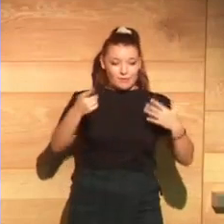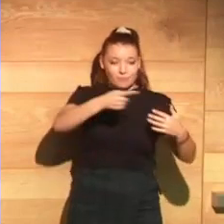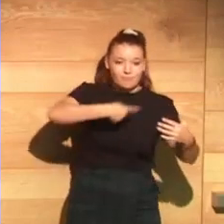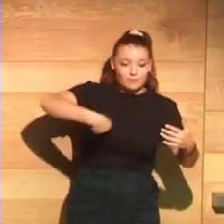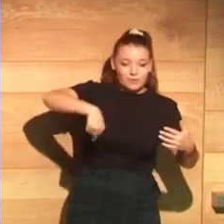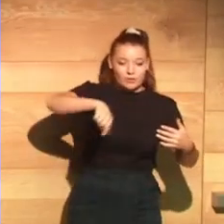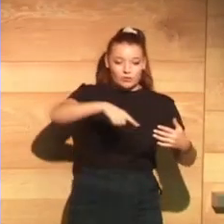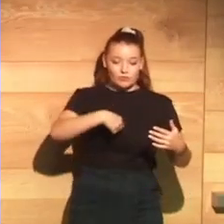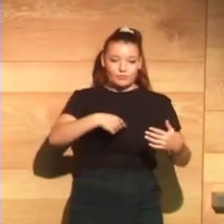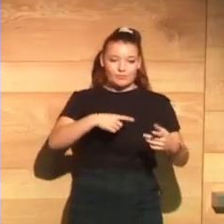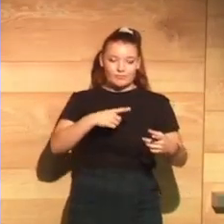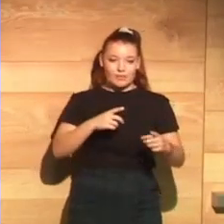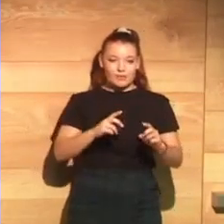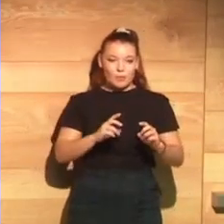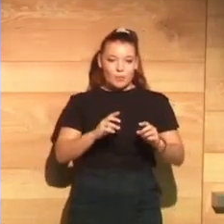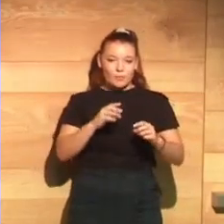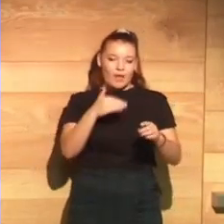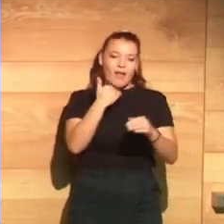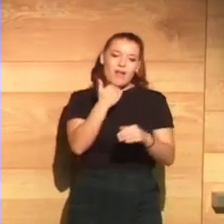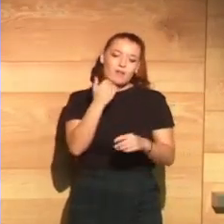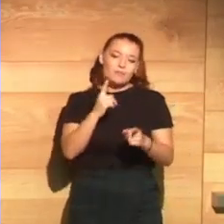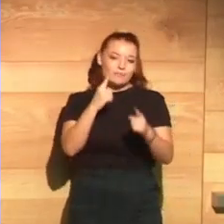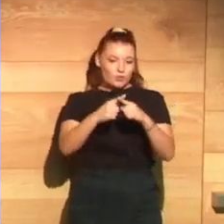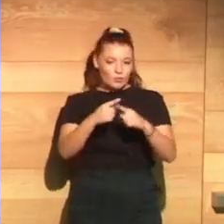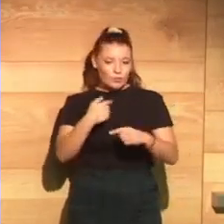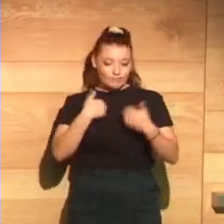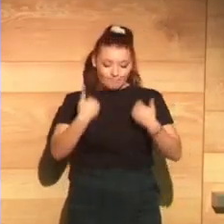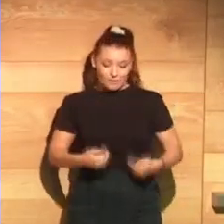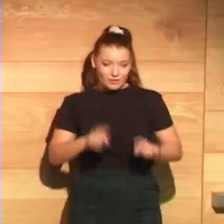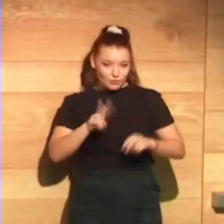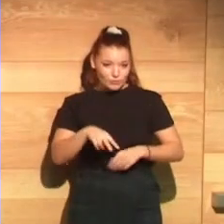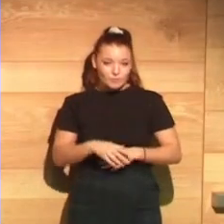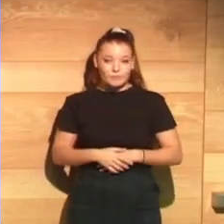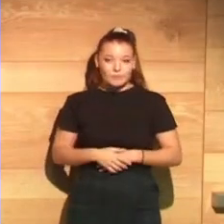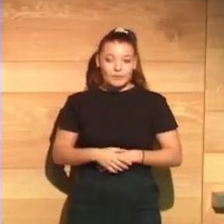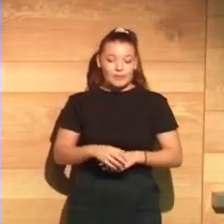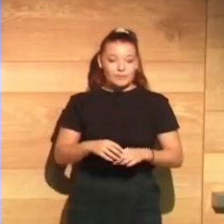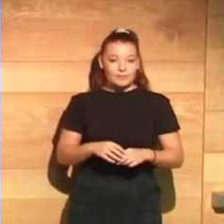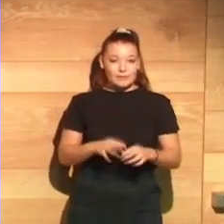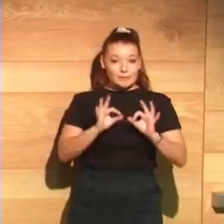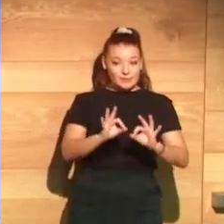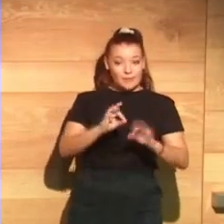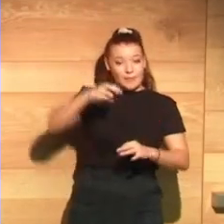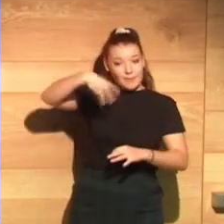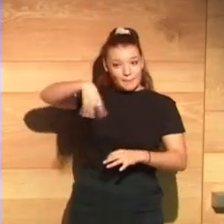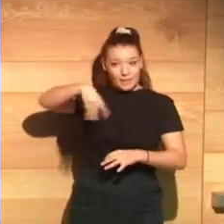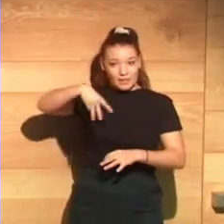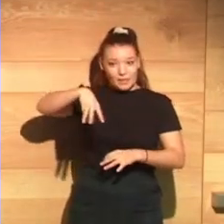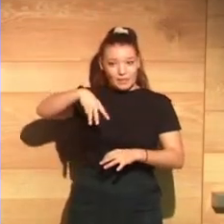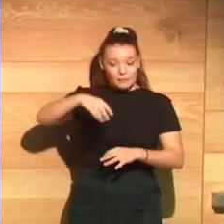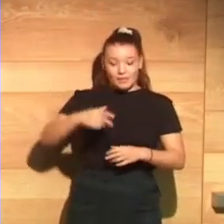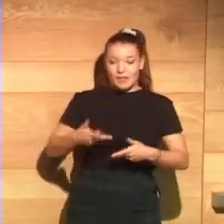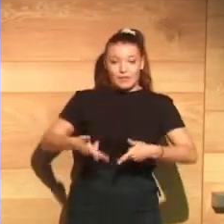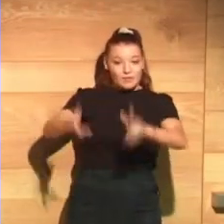más objetos que nunca, cuando la intencionalidad era totalmente distinta. Pero creo que en el caso de Marilyn, donde todavía esa